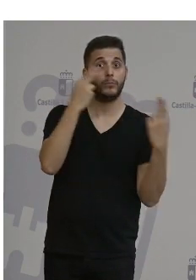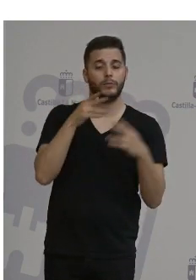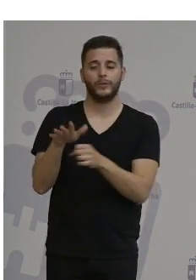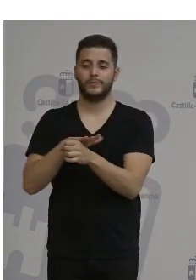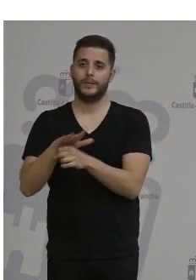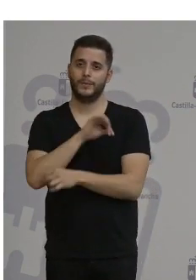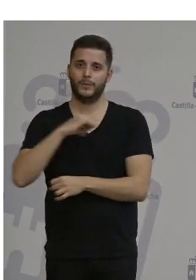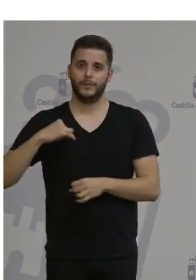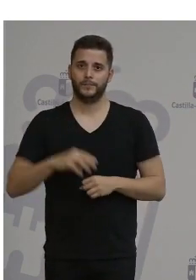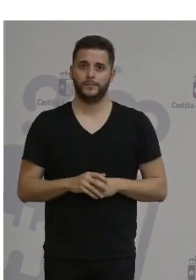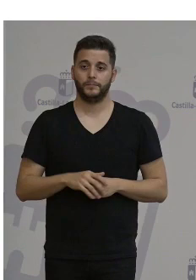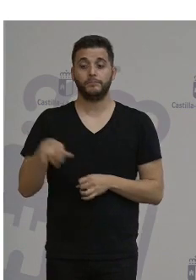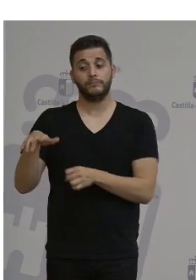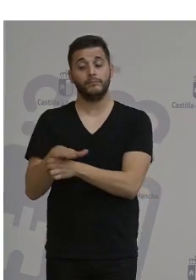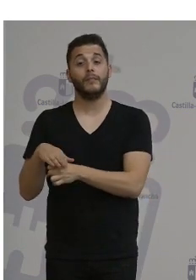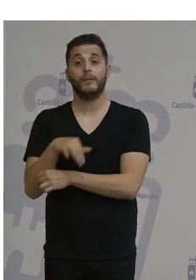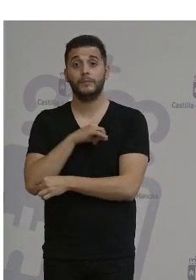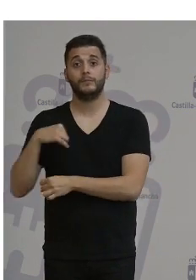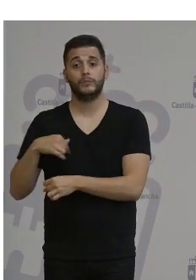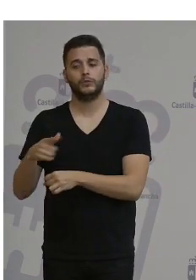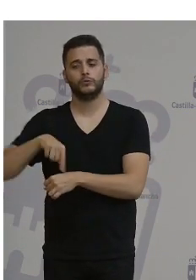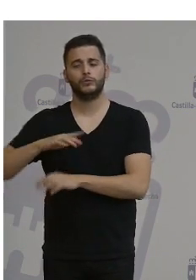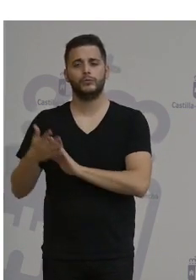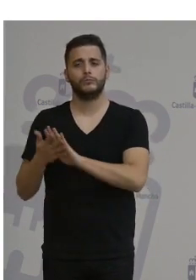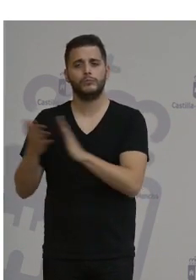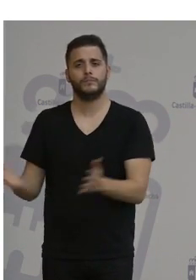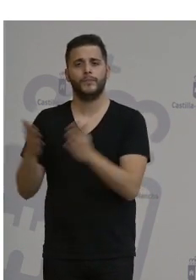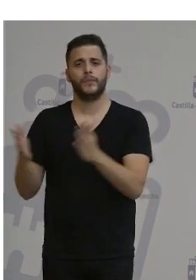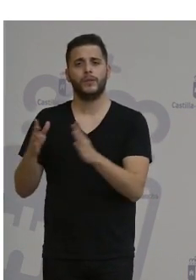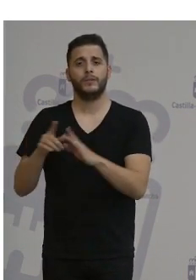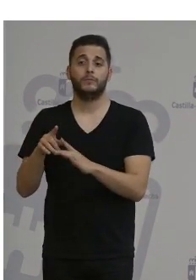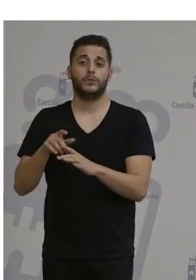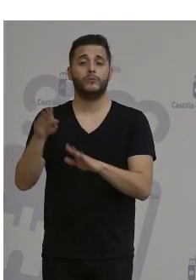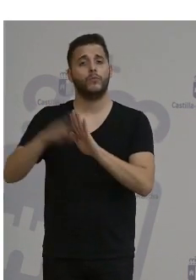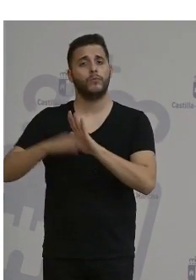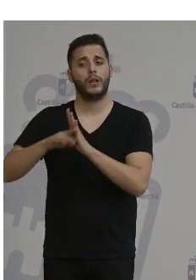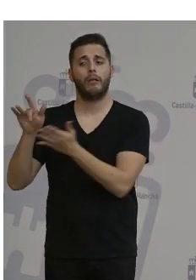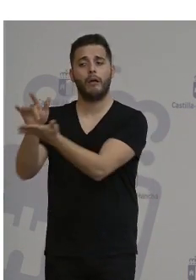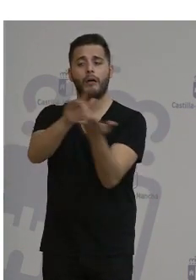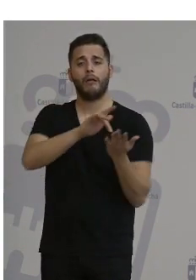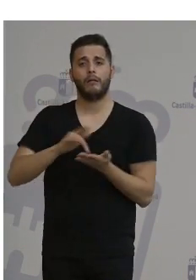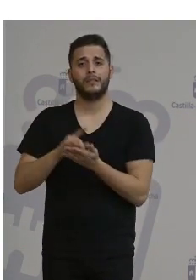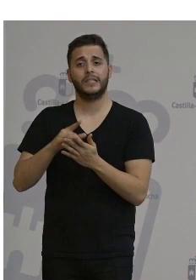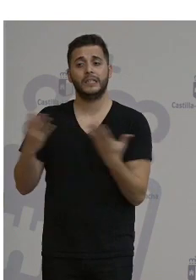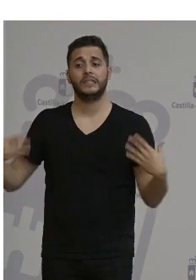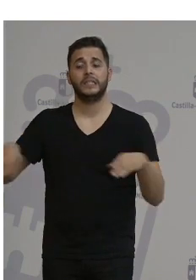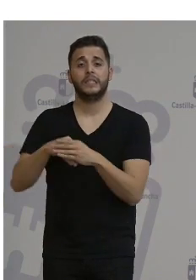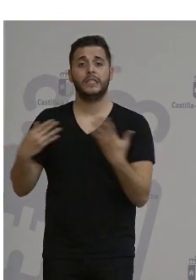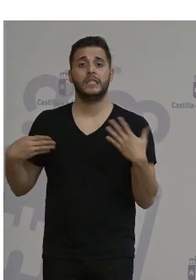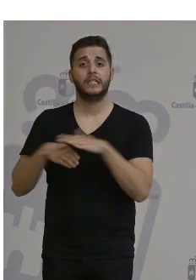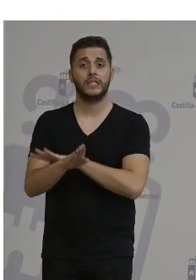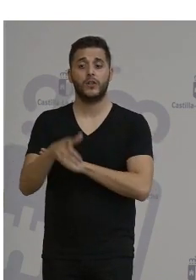el privado. En el privado, promovemos actuaciones como el programa Itinerarios de Inserción Social Laboral en colaboración con las entidades del tercer